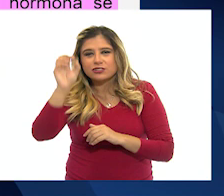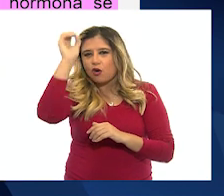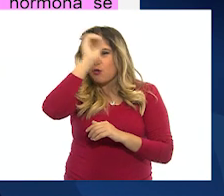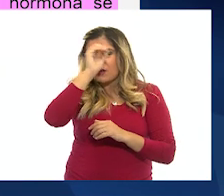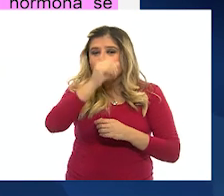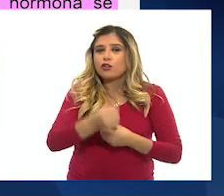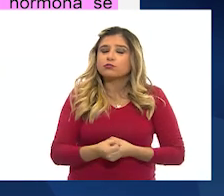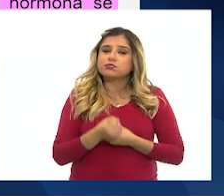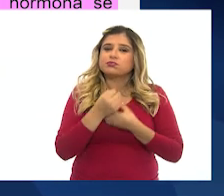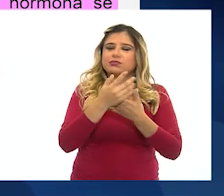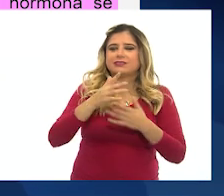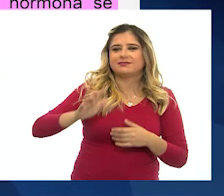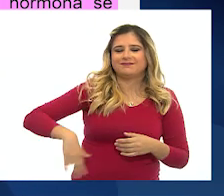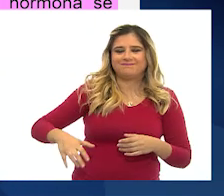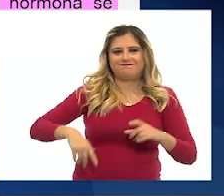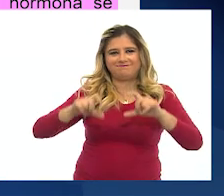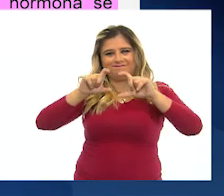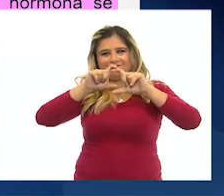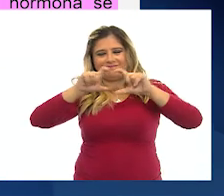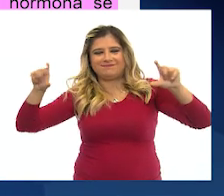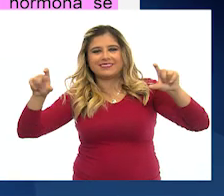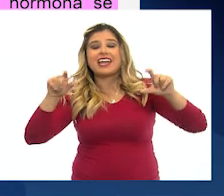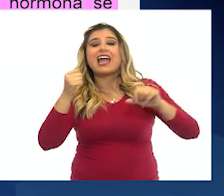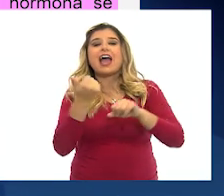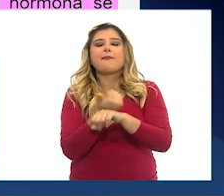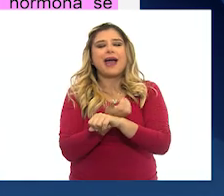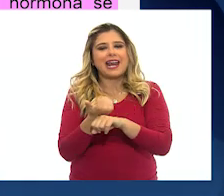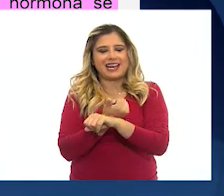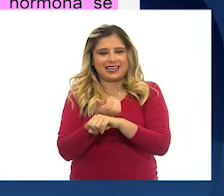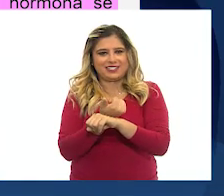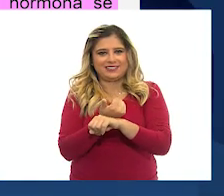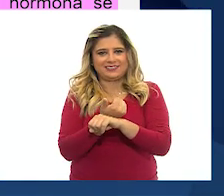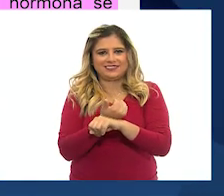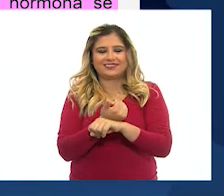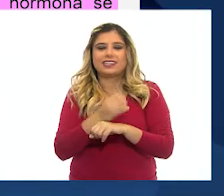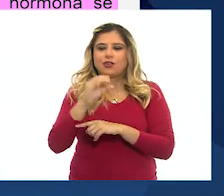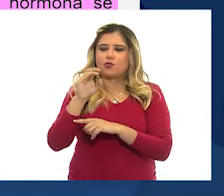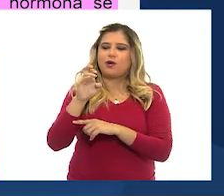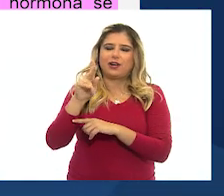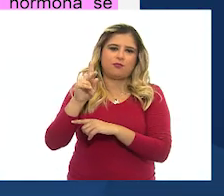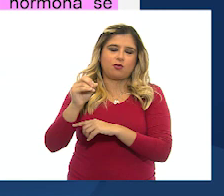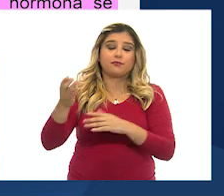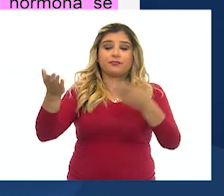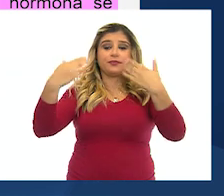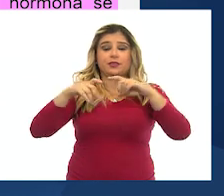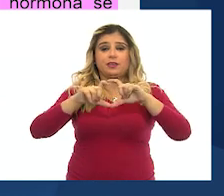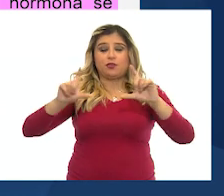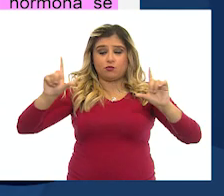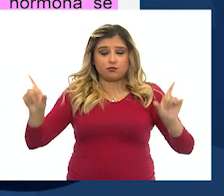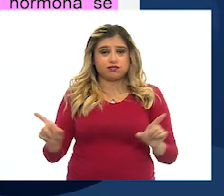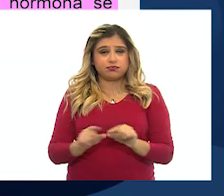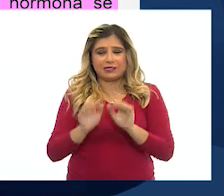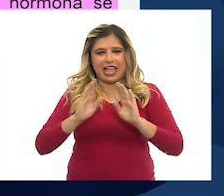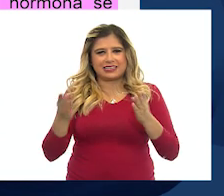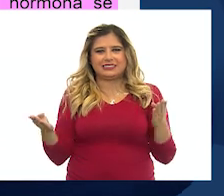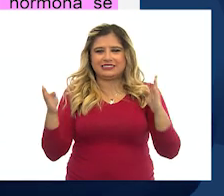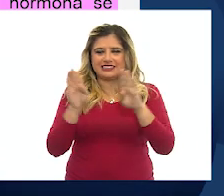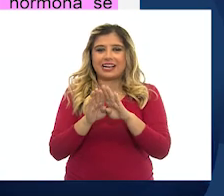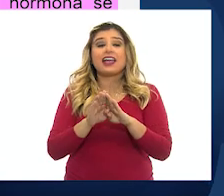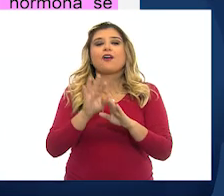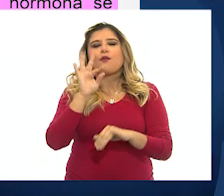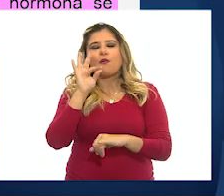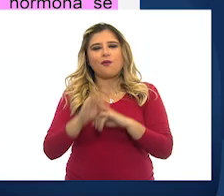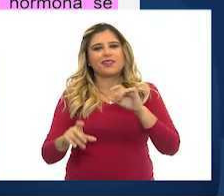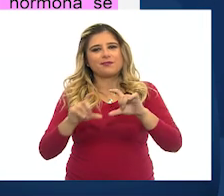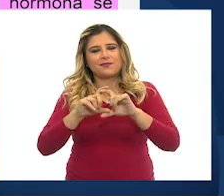la que señalamos hace un momento, que está subrayada aquí con amarillo. Y finalmente la conclusión es el último segmento de la carta,